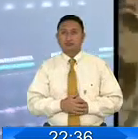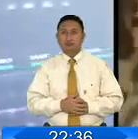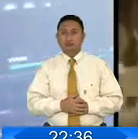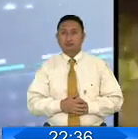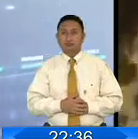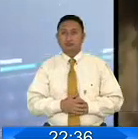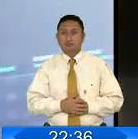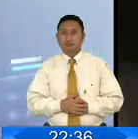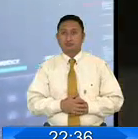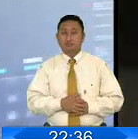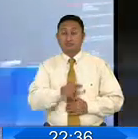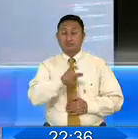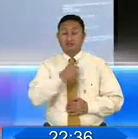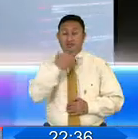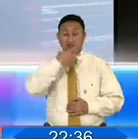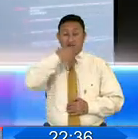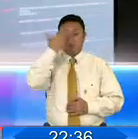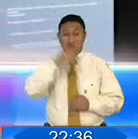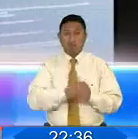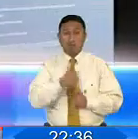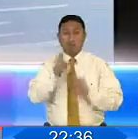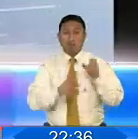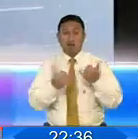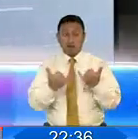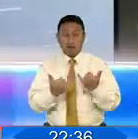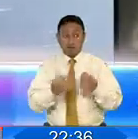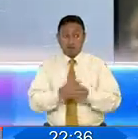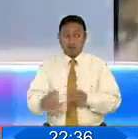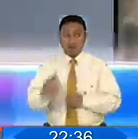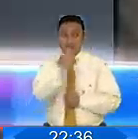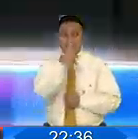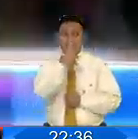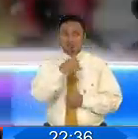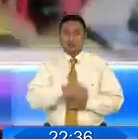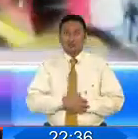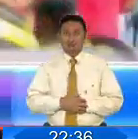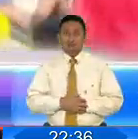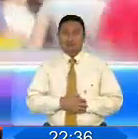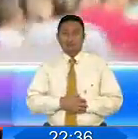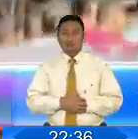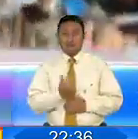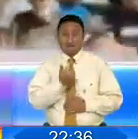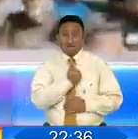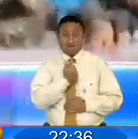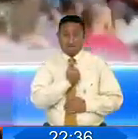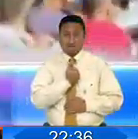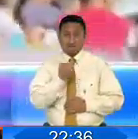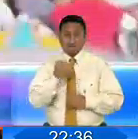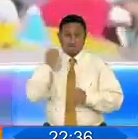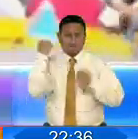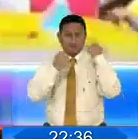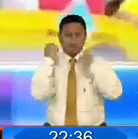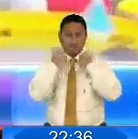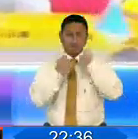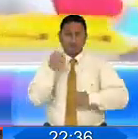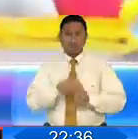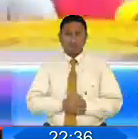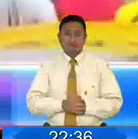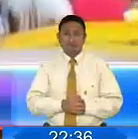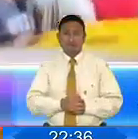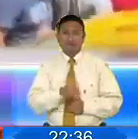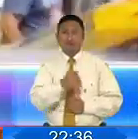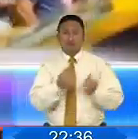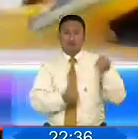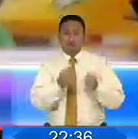La indignación hizo que el populacho actúe de esta manera, queriendo obtener justicia con mano propia, ya que en este